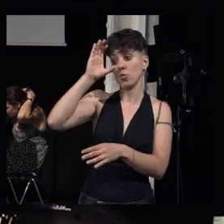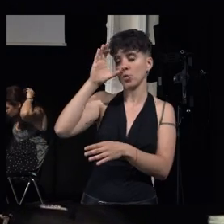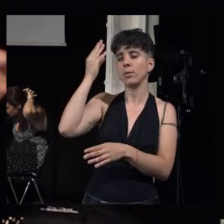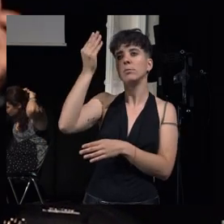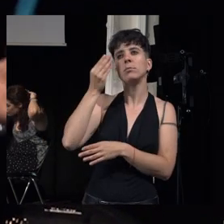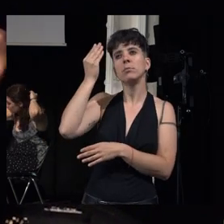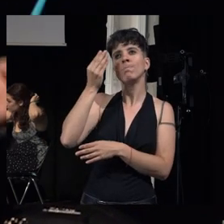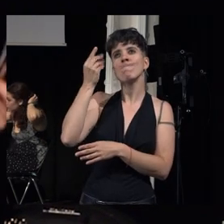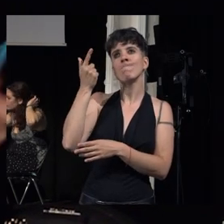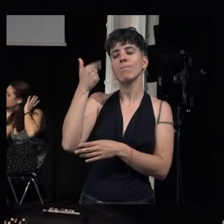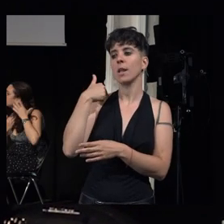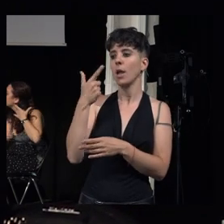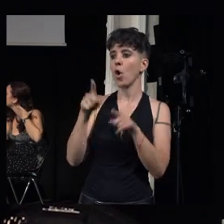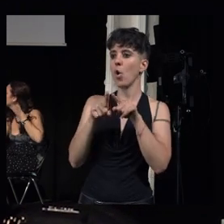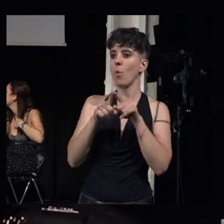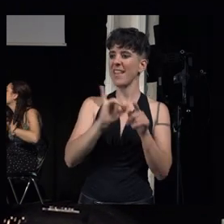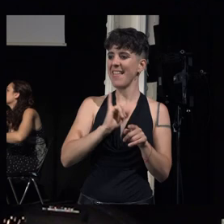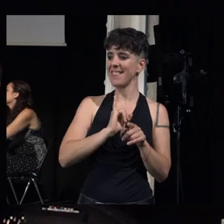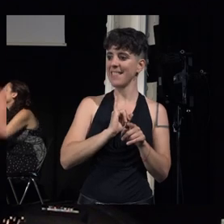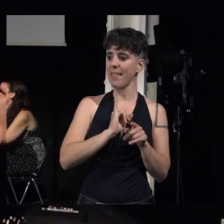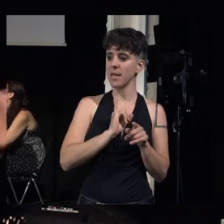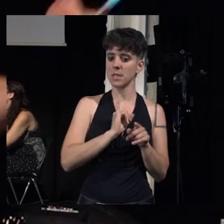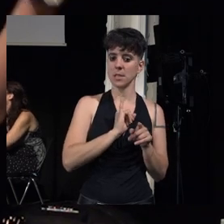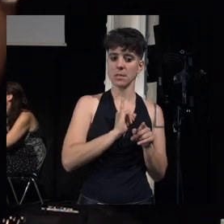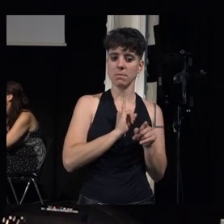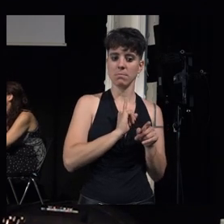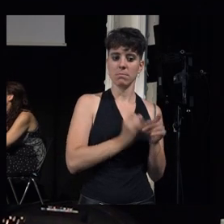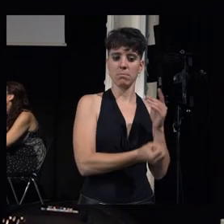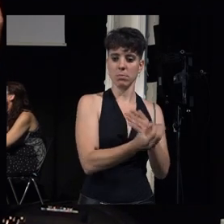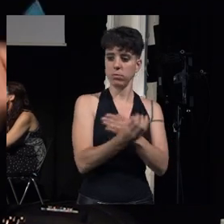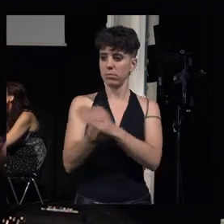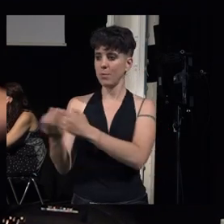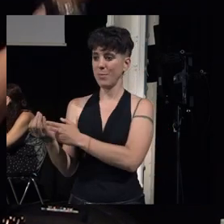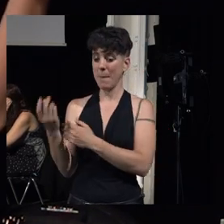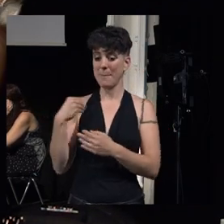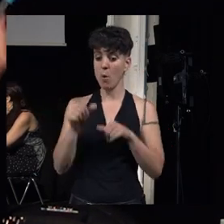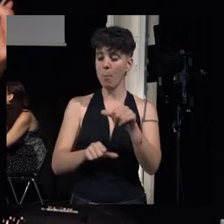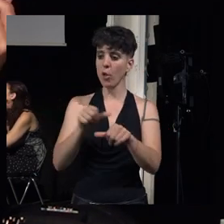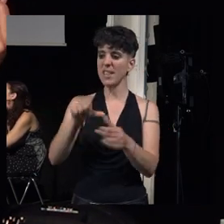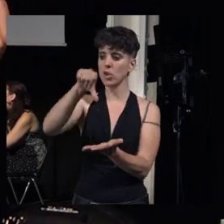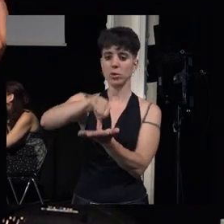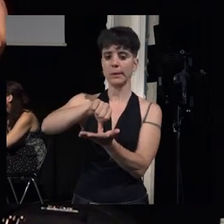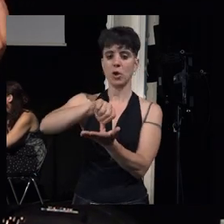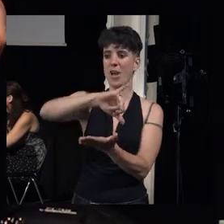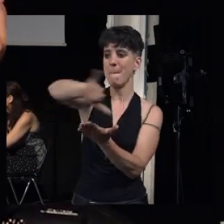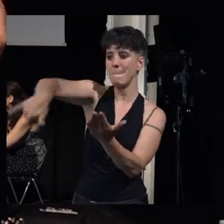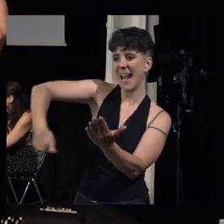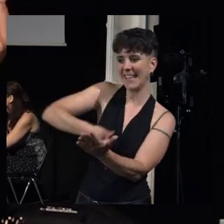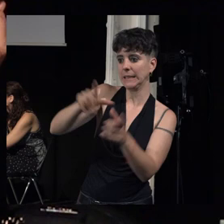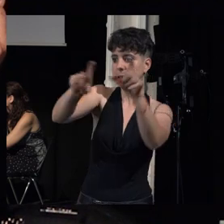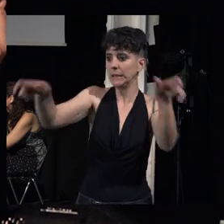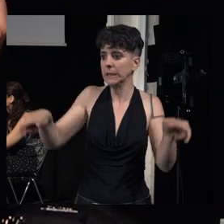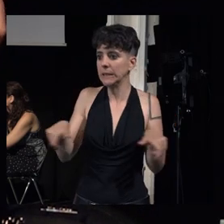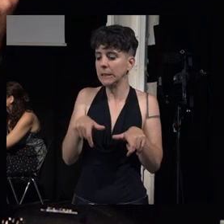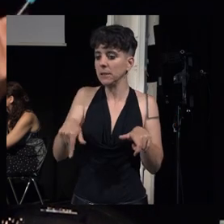¿no?, que parece que hemos generado una serie de identidades en el proceso de estar en los márgenes, de vivirnos con los márgenes.